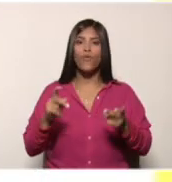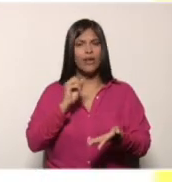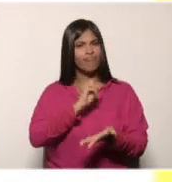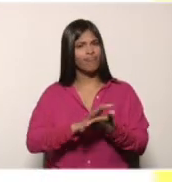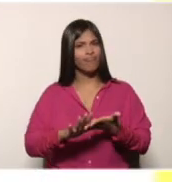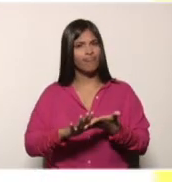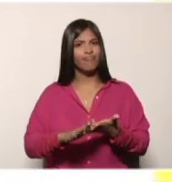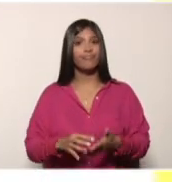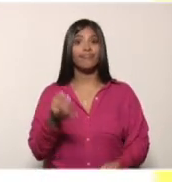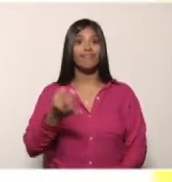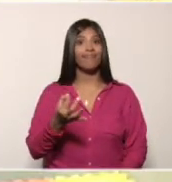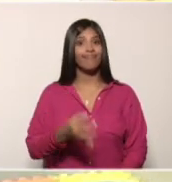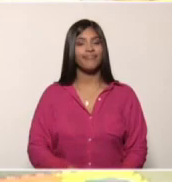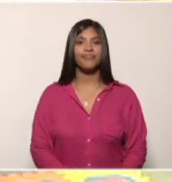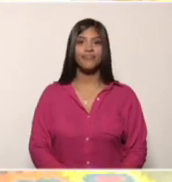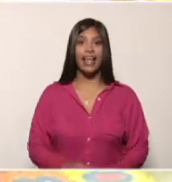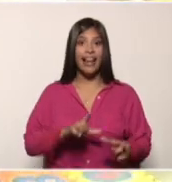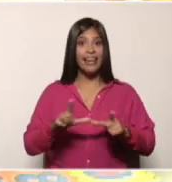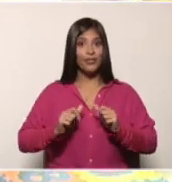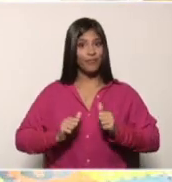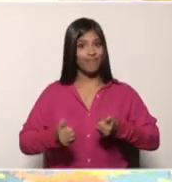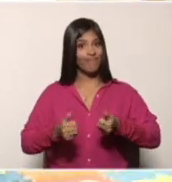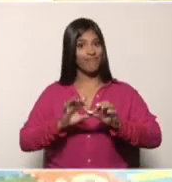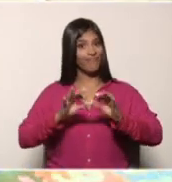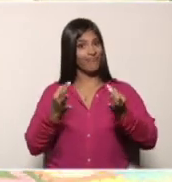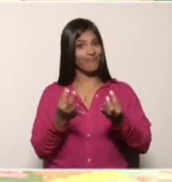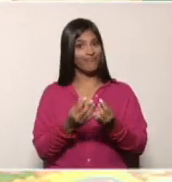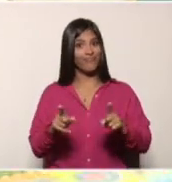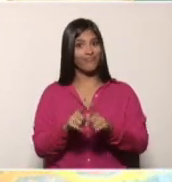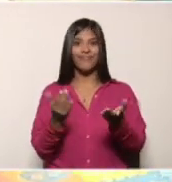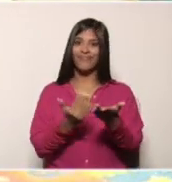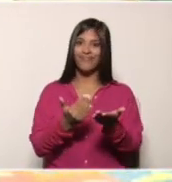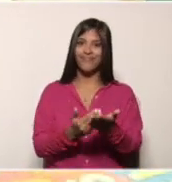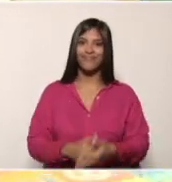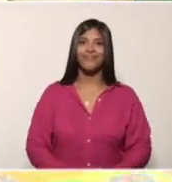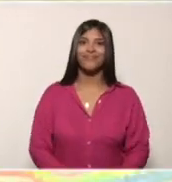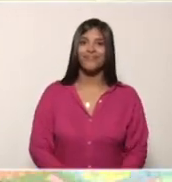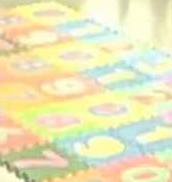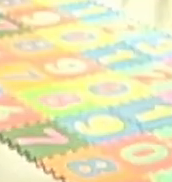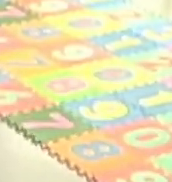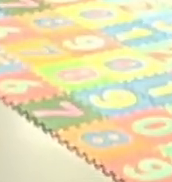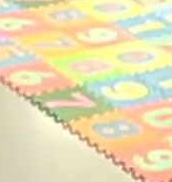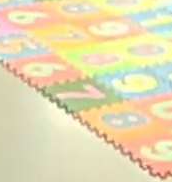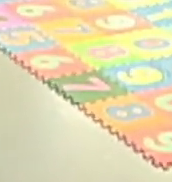para la clase, ¿verdad? Listos, Jocelyn. Así comienza Cada Familia Una Escuela.